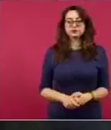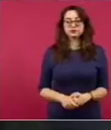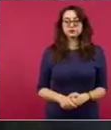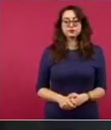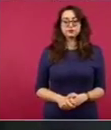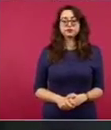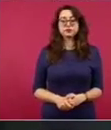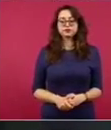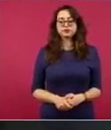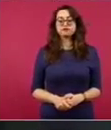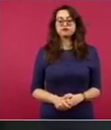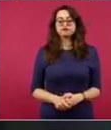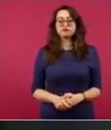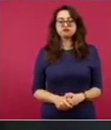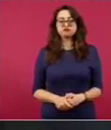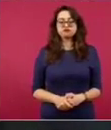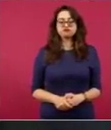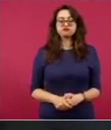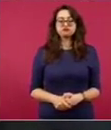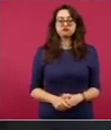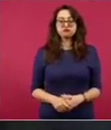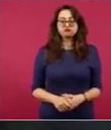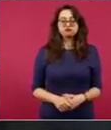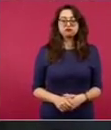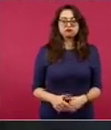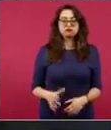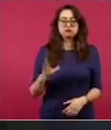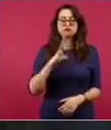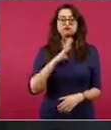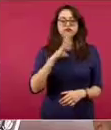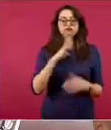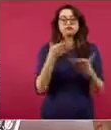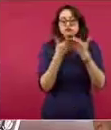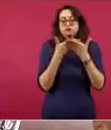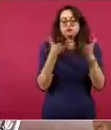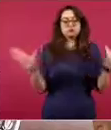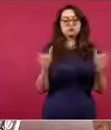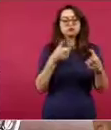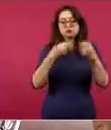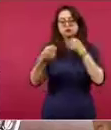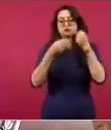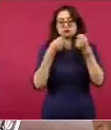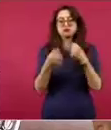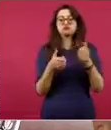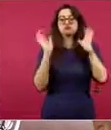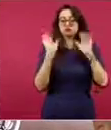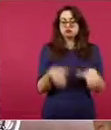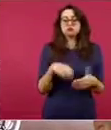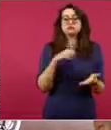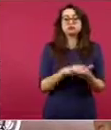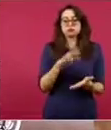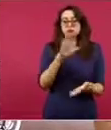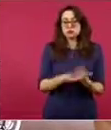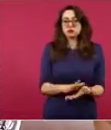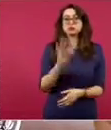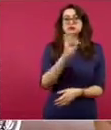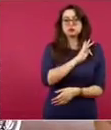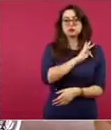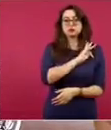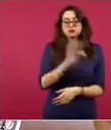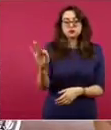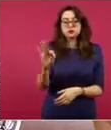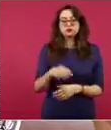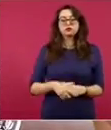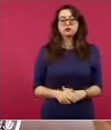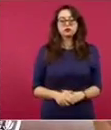Sigue abierto, sigue con la posibilidad de que los periodistas se registren. Como se ha señalado, es un